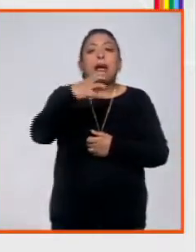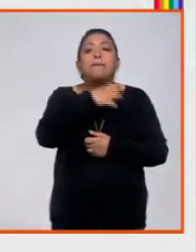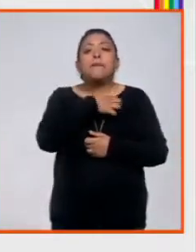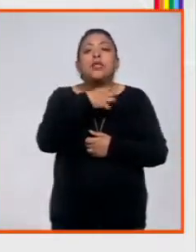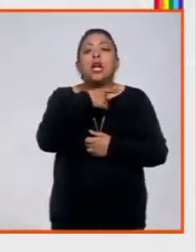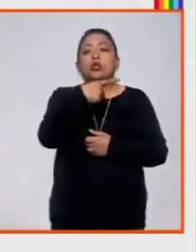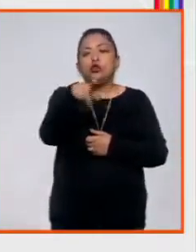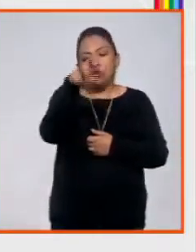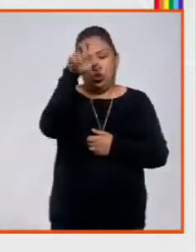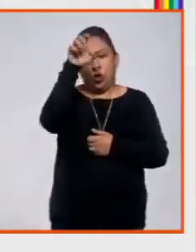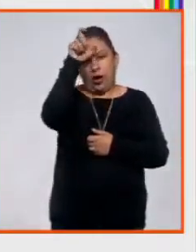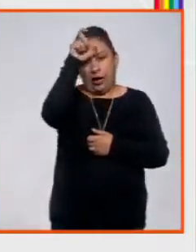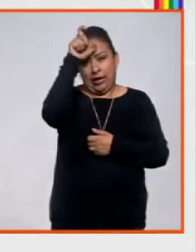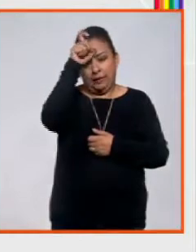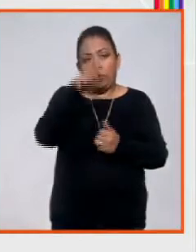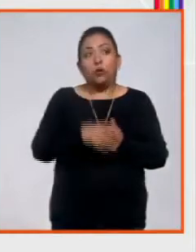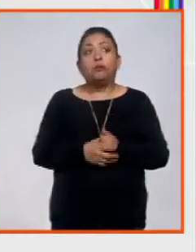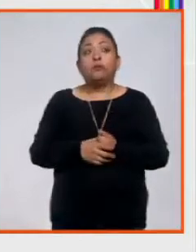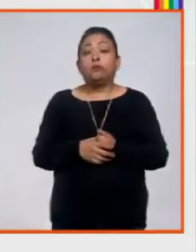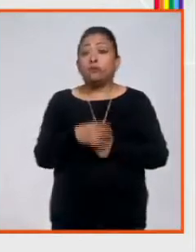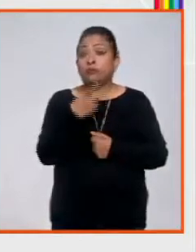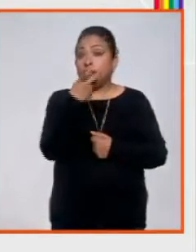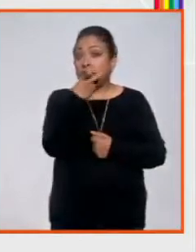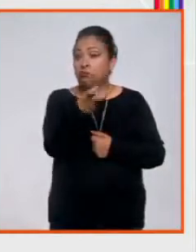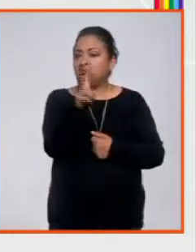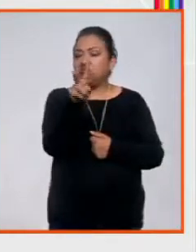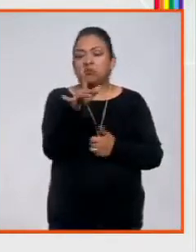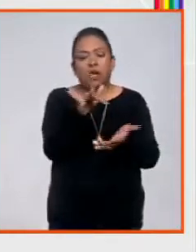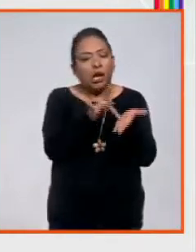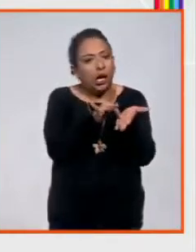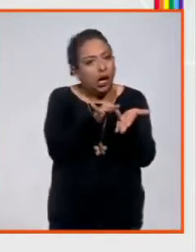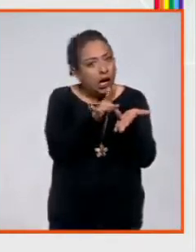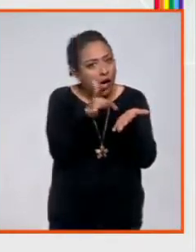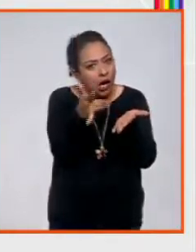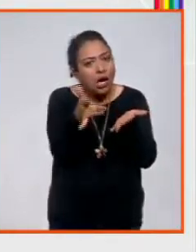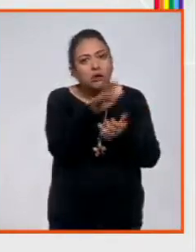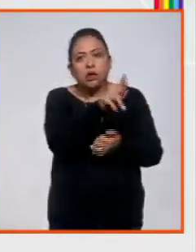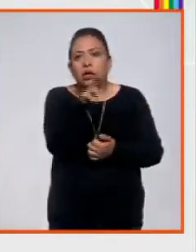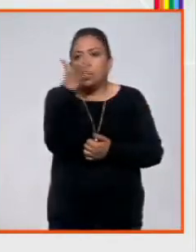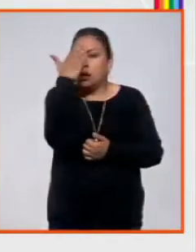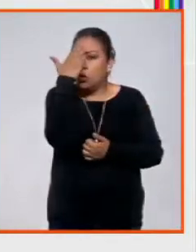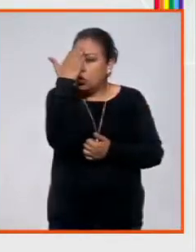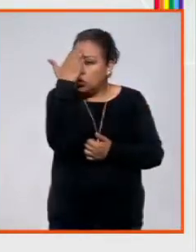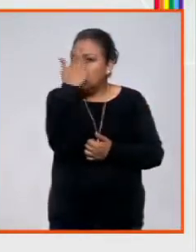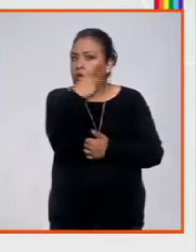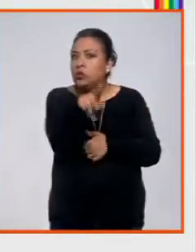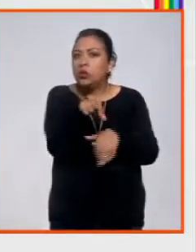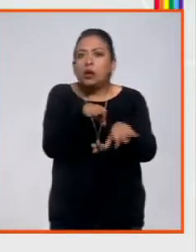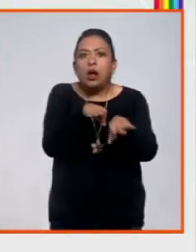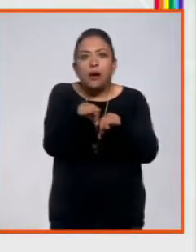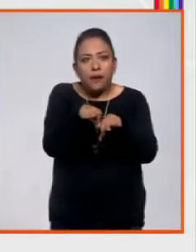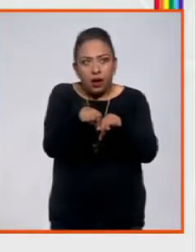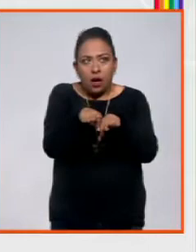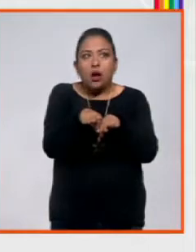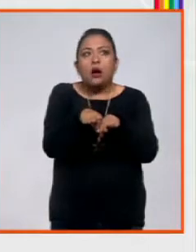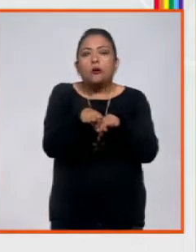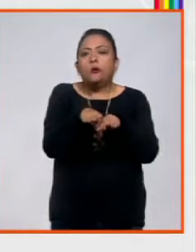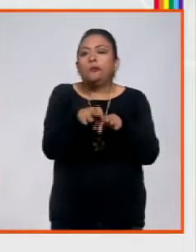egipcio es un gesto de gratitud y reconocimiento al trabajo